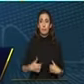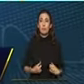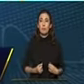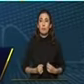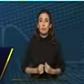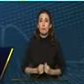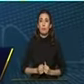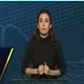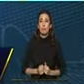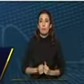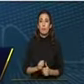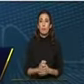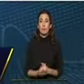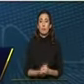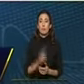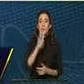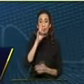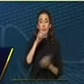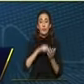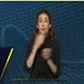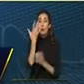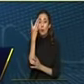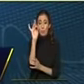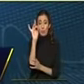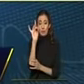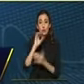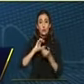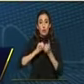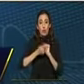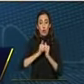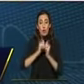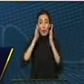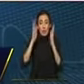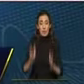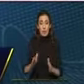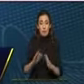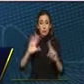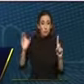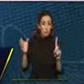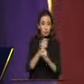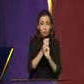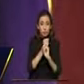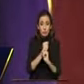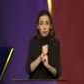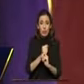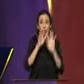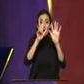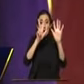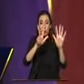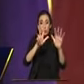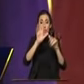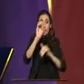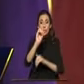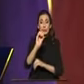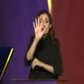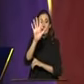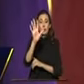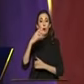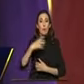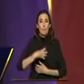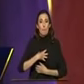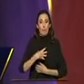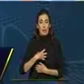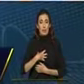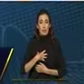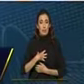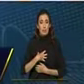En el 2018, nuestros deportistas alcanzaron 805 medallas en competencias internacionales,